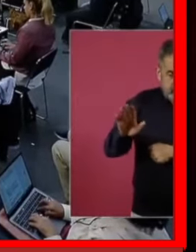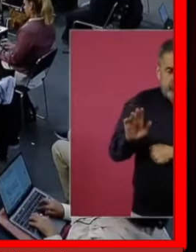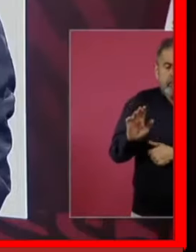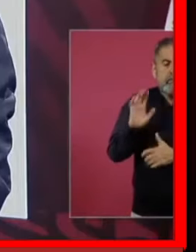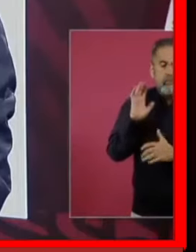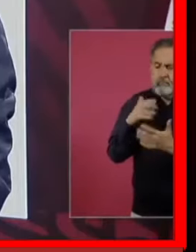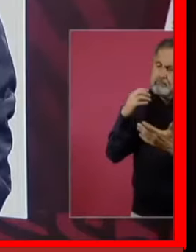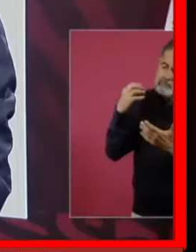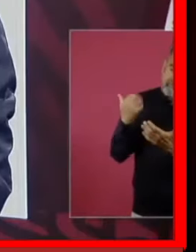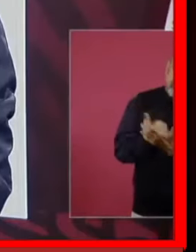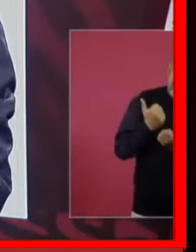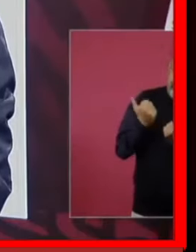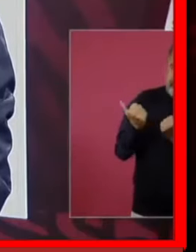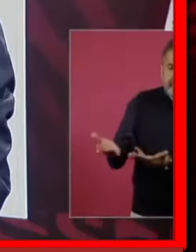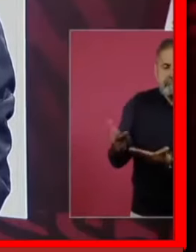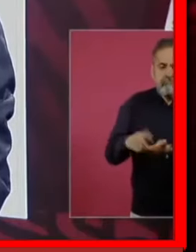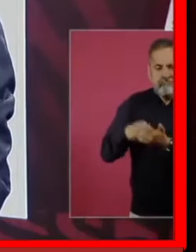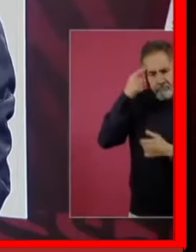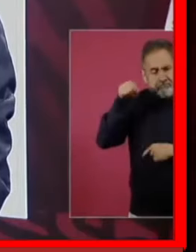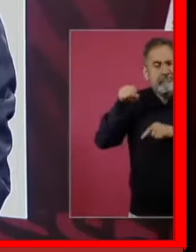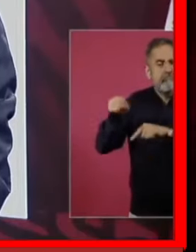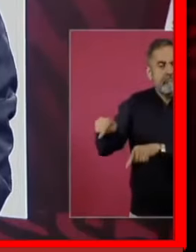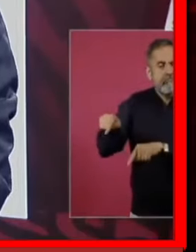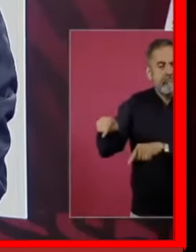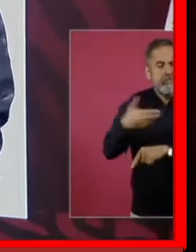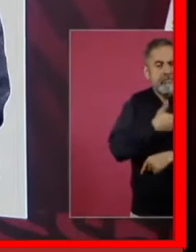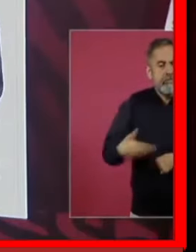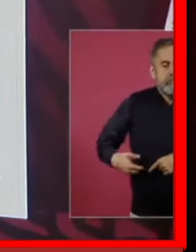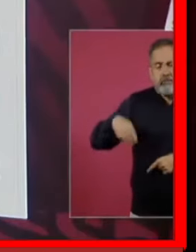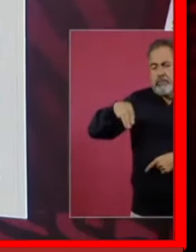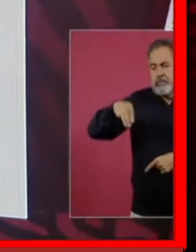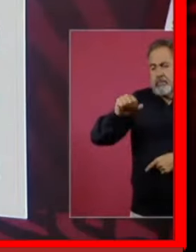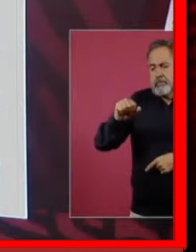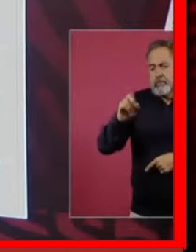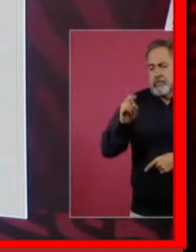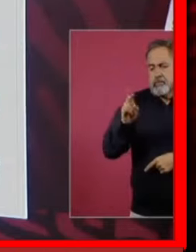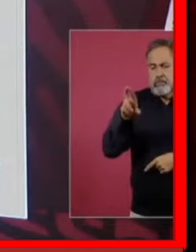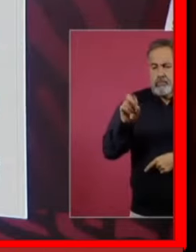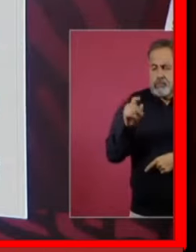el triunfo a el presidente maduro